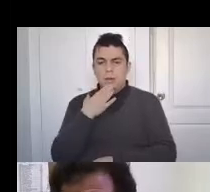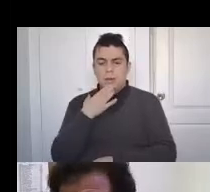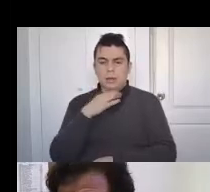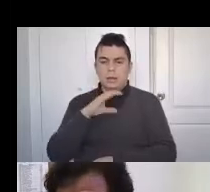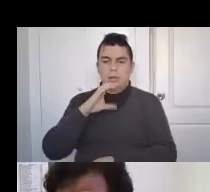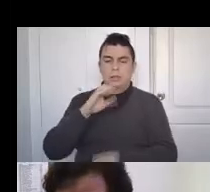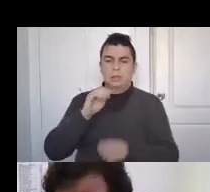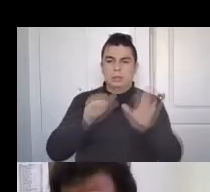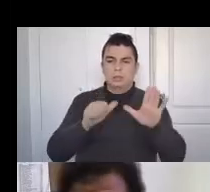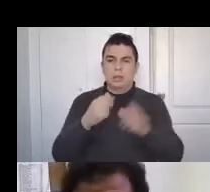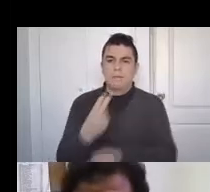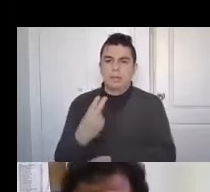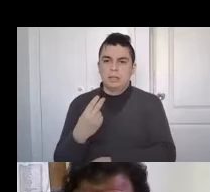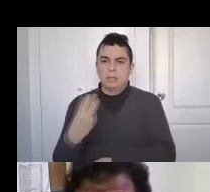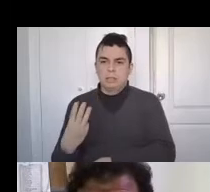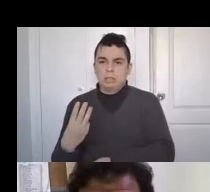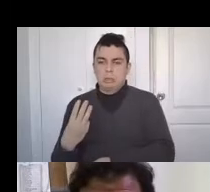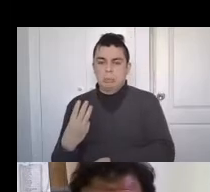623, que en realidad